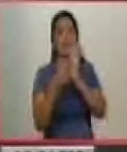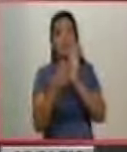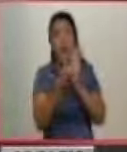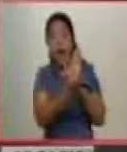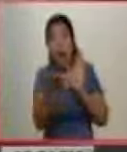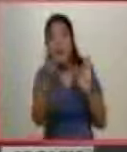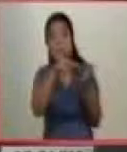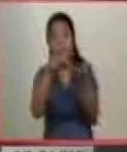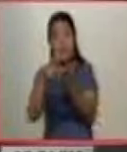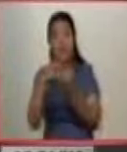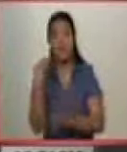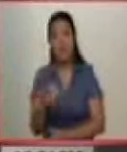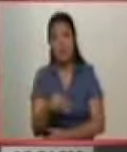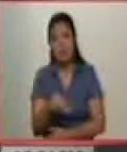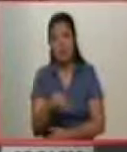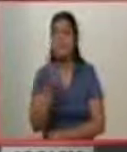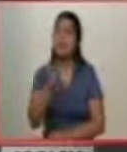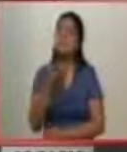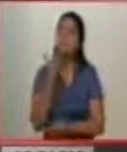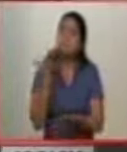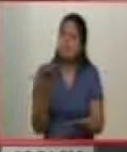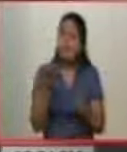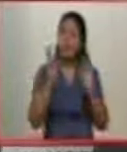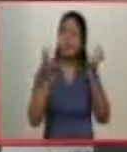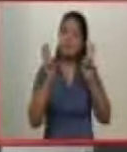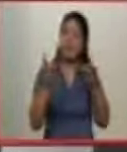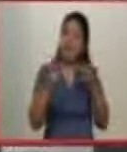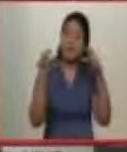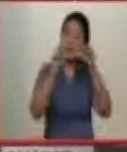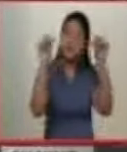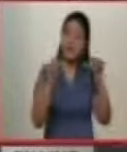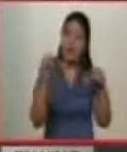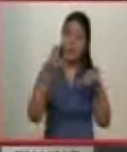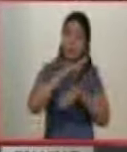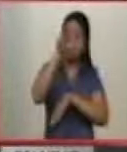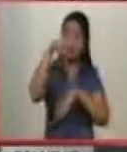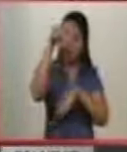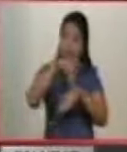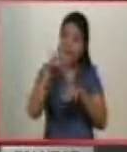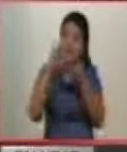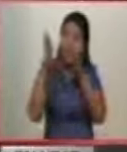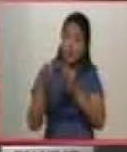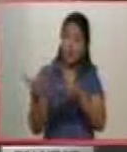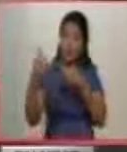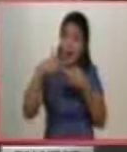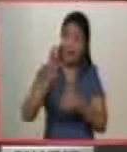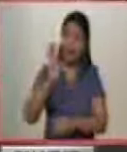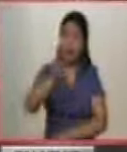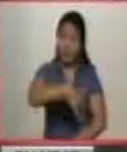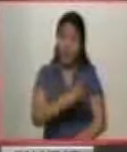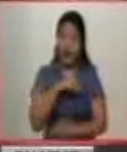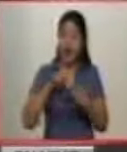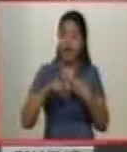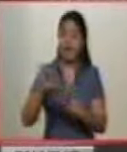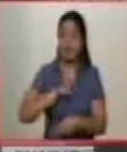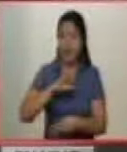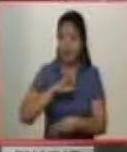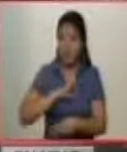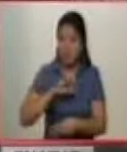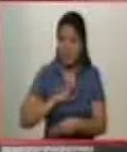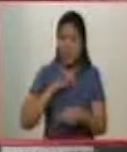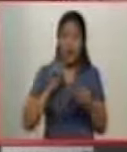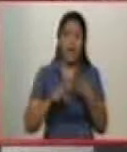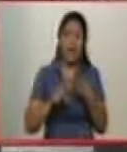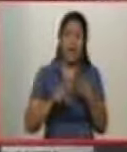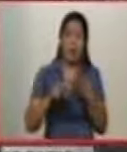participación de los jóvenes, pretende poner sobre la mesa temas como el Sistema Nacional de Ingreso a los Estudiantes a la Educación Superior, del tema de la identidad, el sentido de